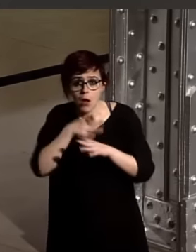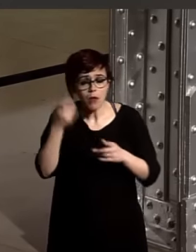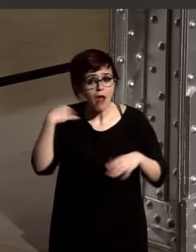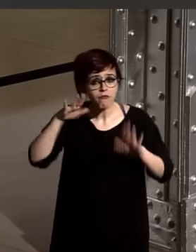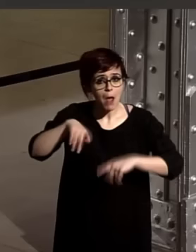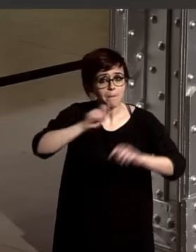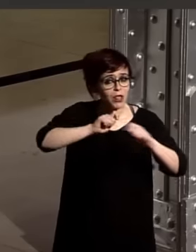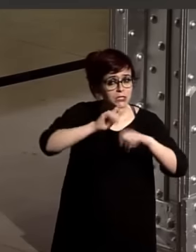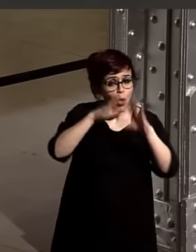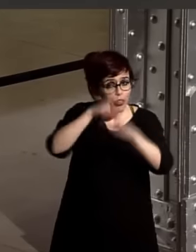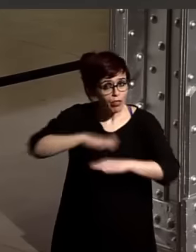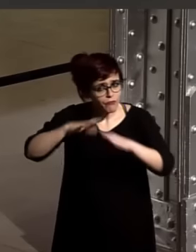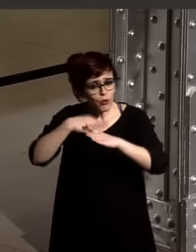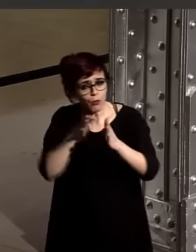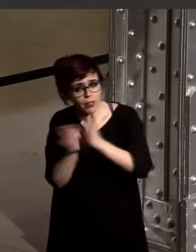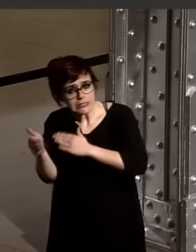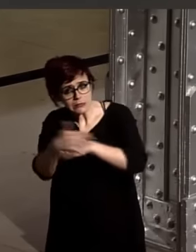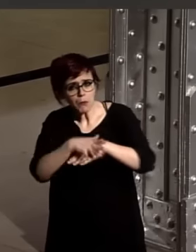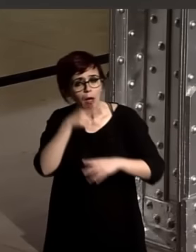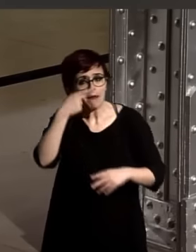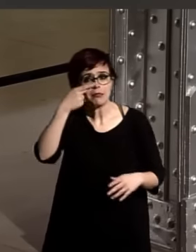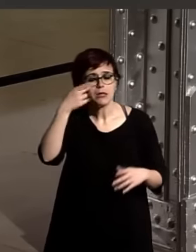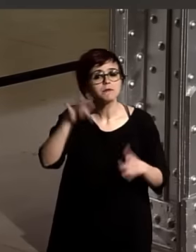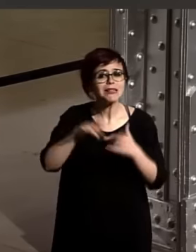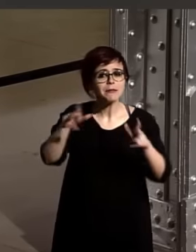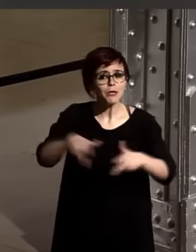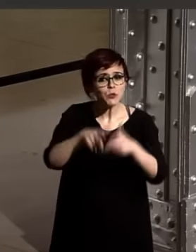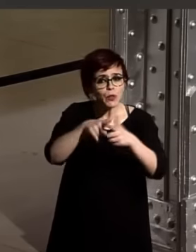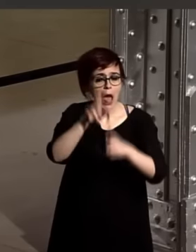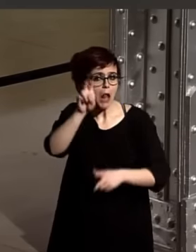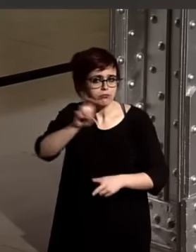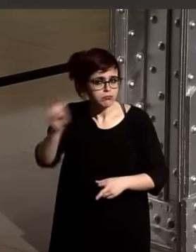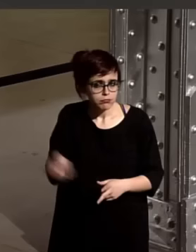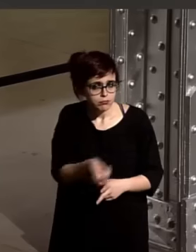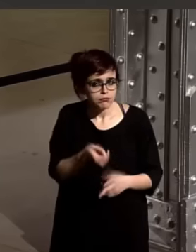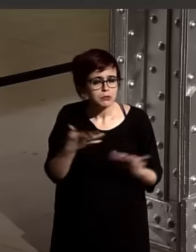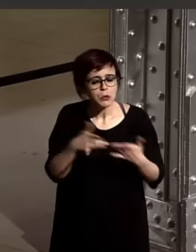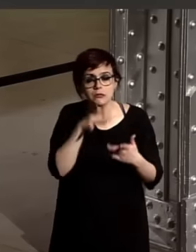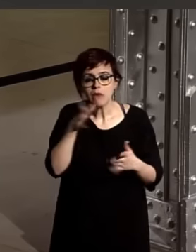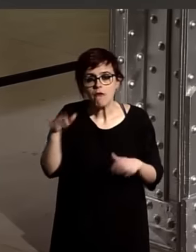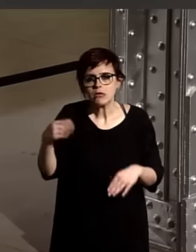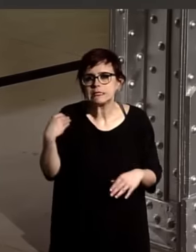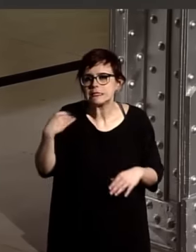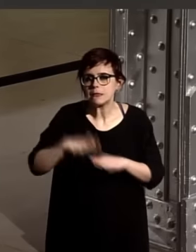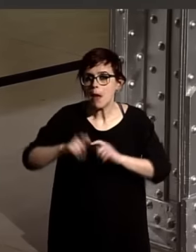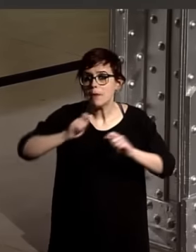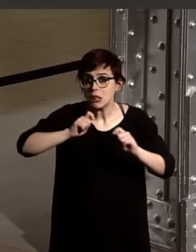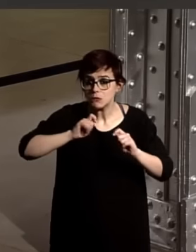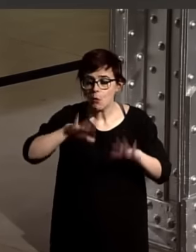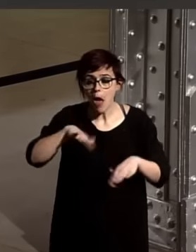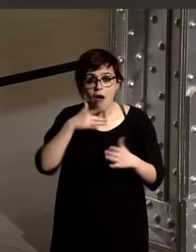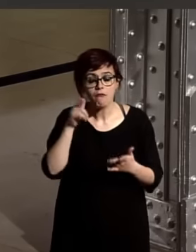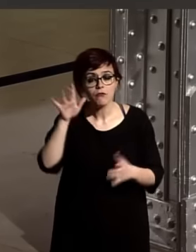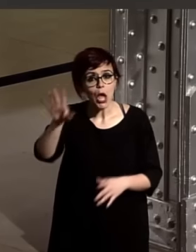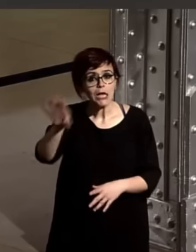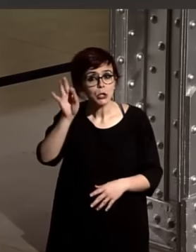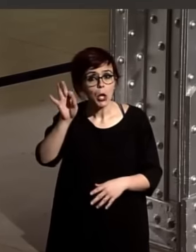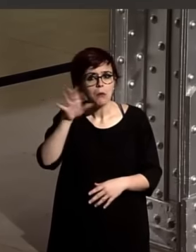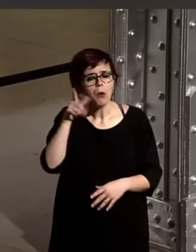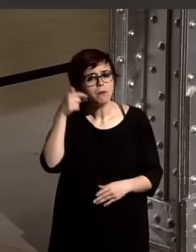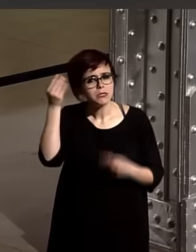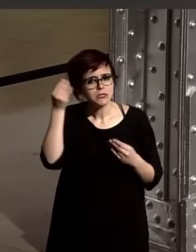periodismo científico no y bueno también me interesaban temas sociales etcétera y por eso me interesó el periodismo al final realmente elegí